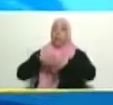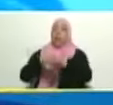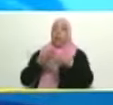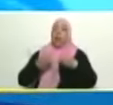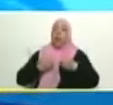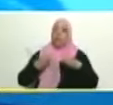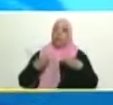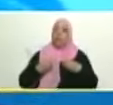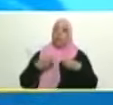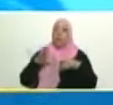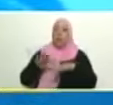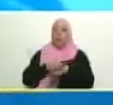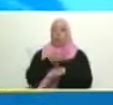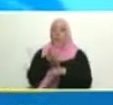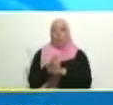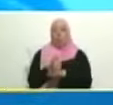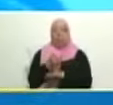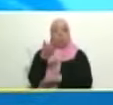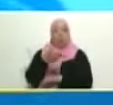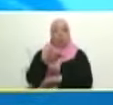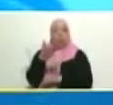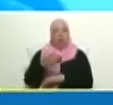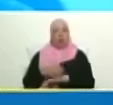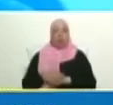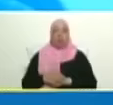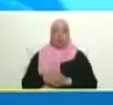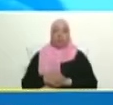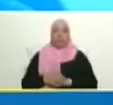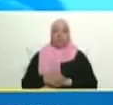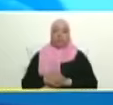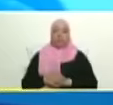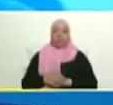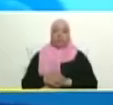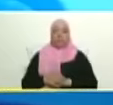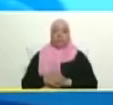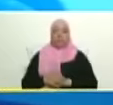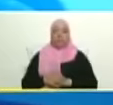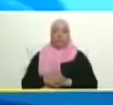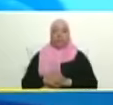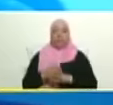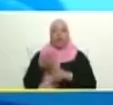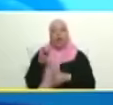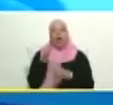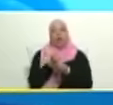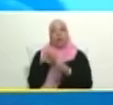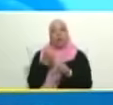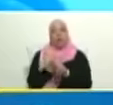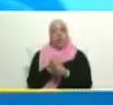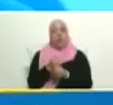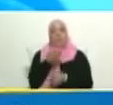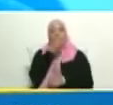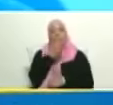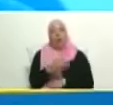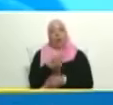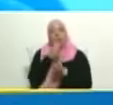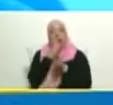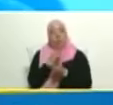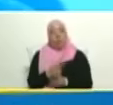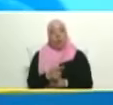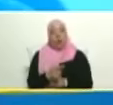paz, fundamental la prevención. Es lo que nos ha llevado a tener tan buenos